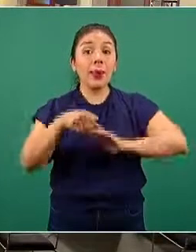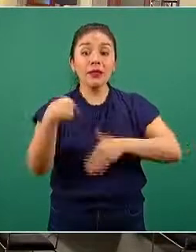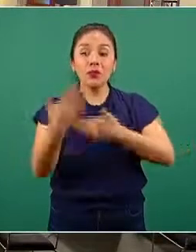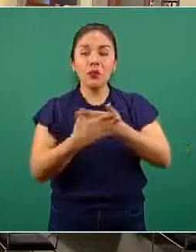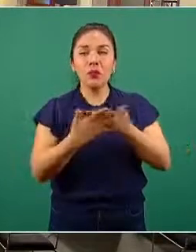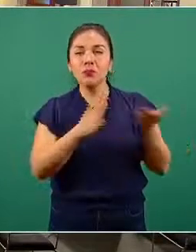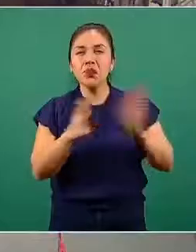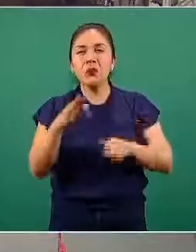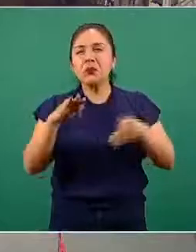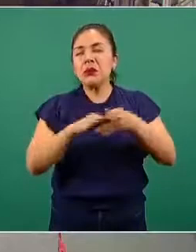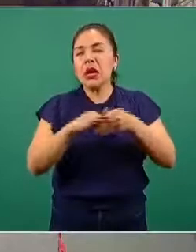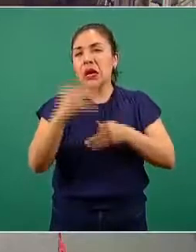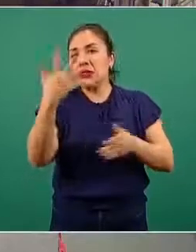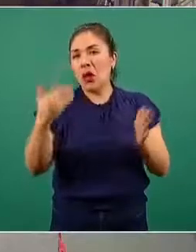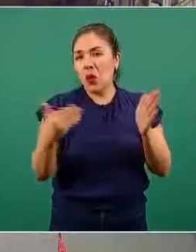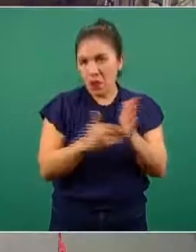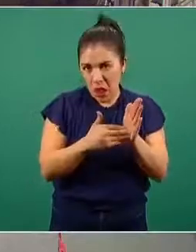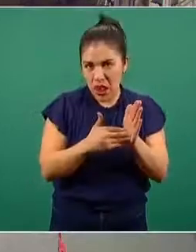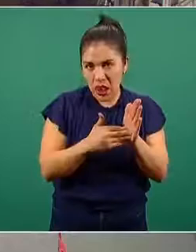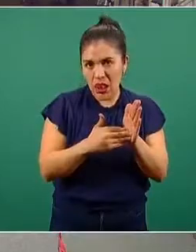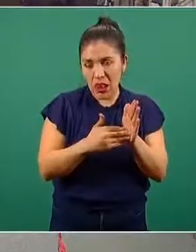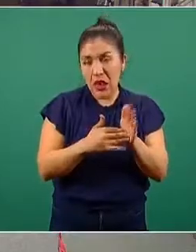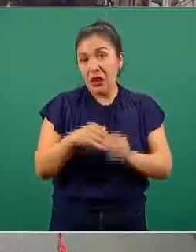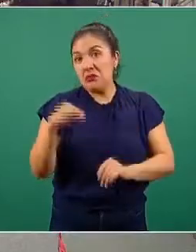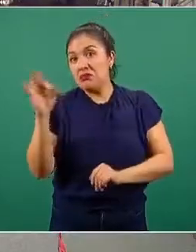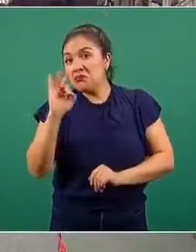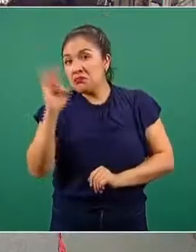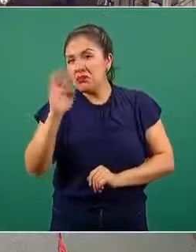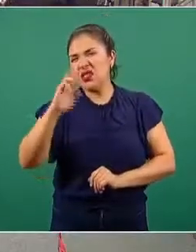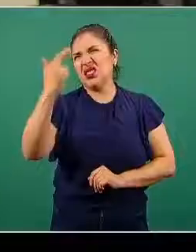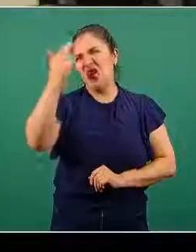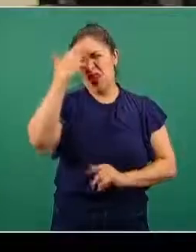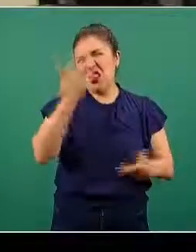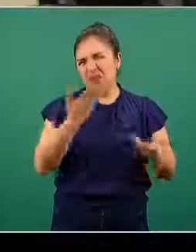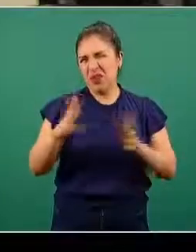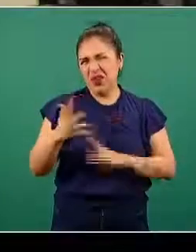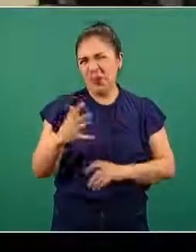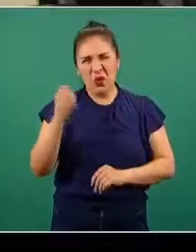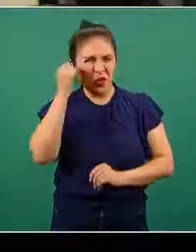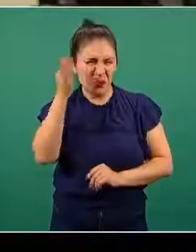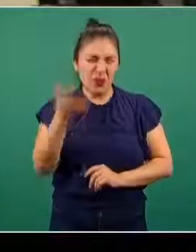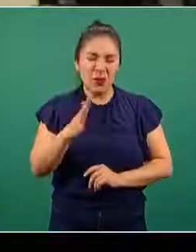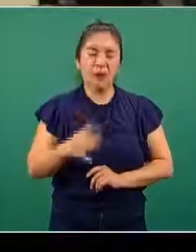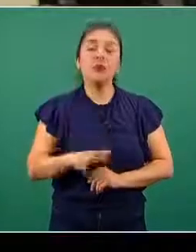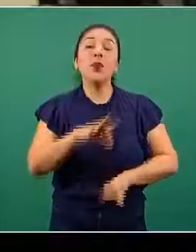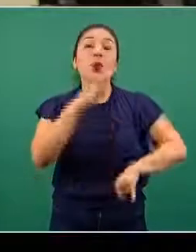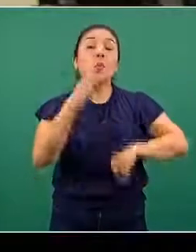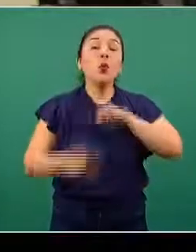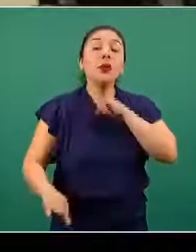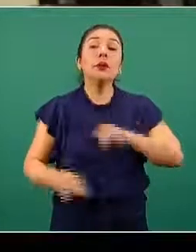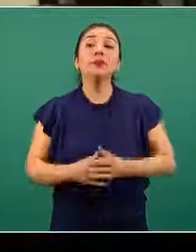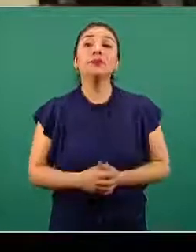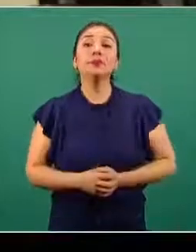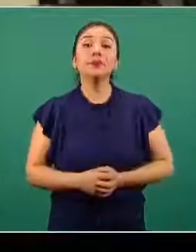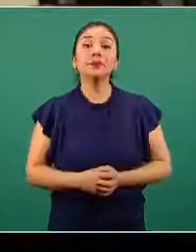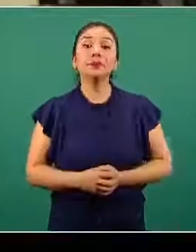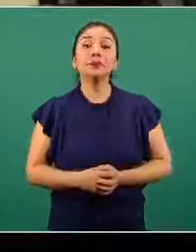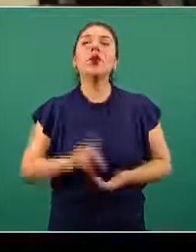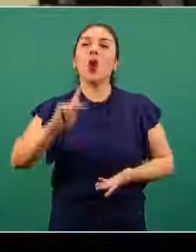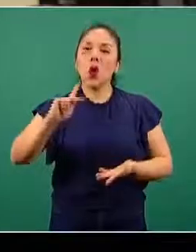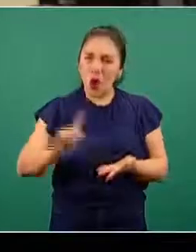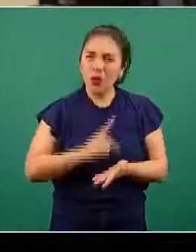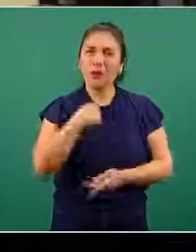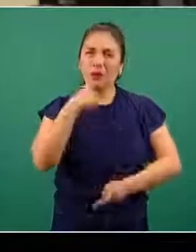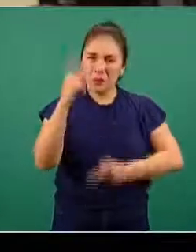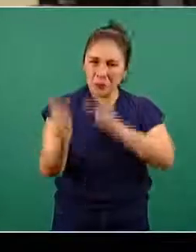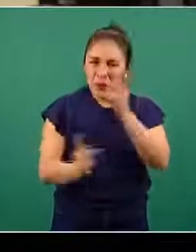aproximadamente con 5,000, a reserva de recordar bien los datos. Y por último, en el caso de, reiterando